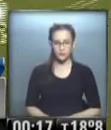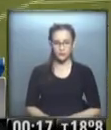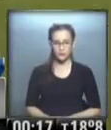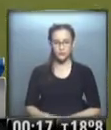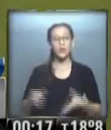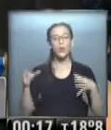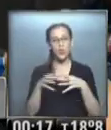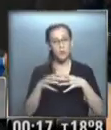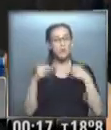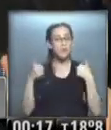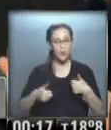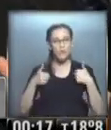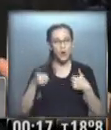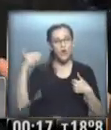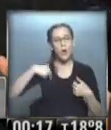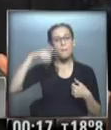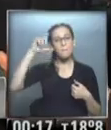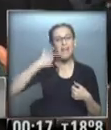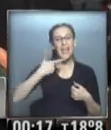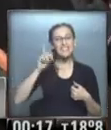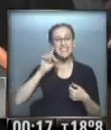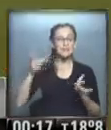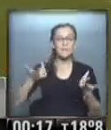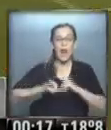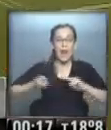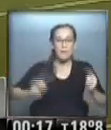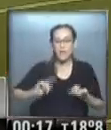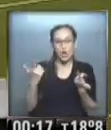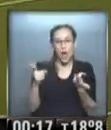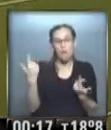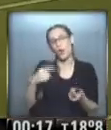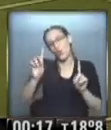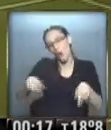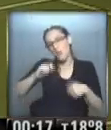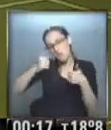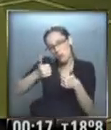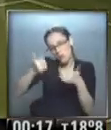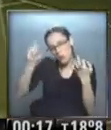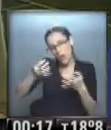buenas alternativas, sin duda Messi es insustituible, pero tiene muy buenas alternativas.